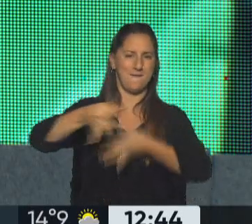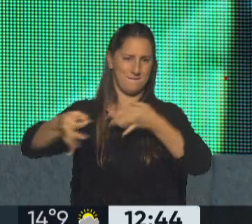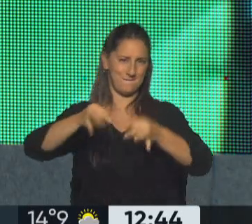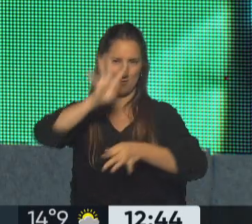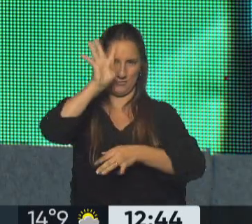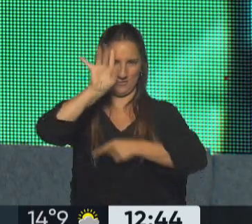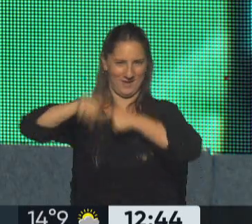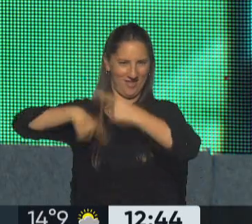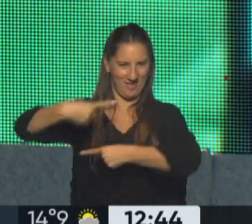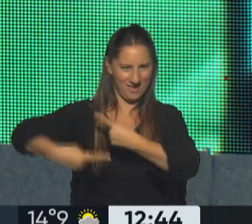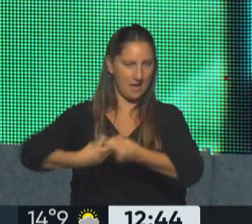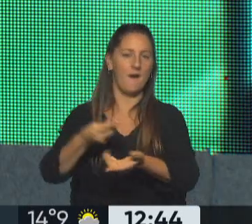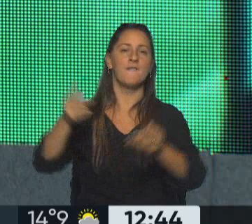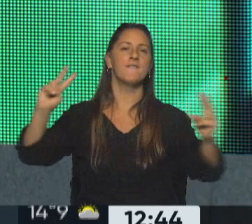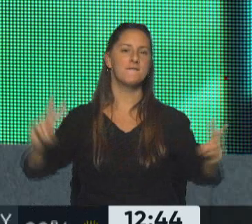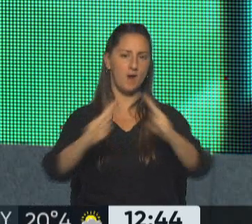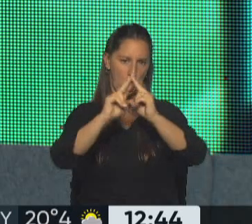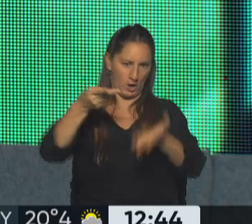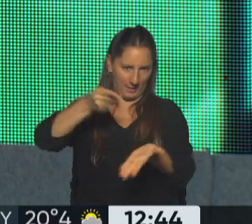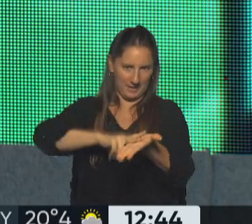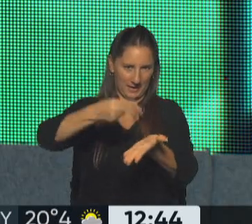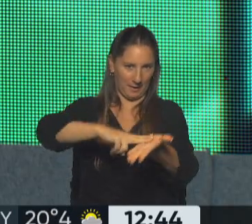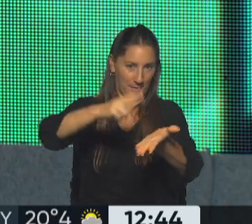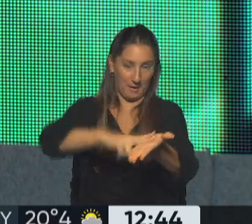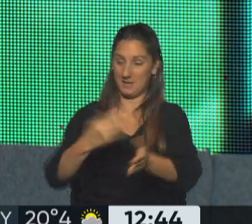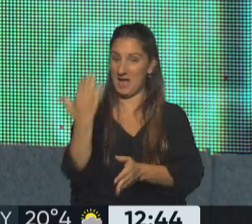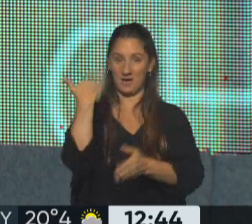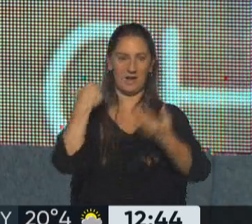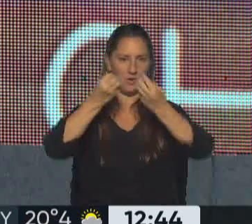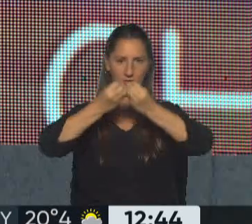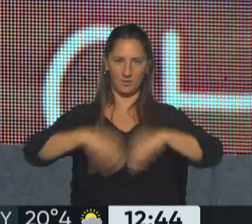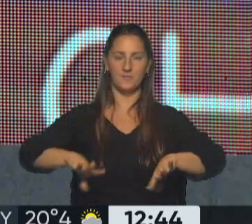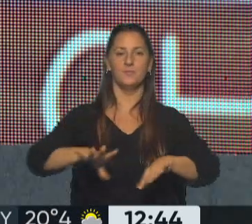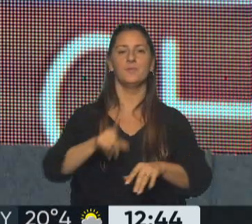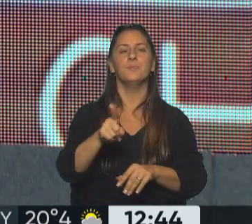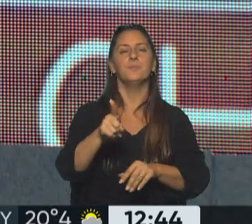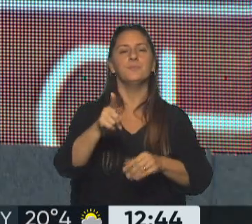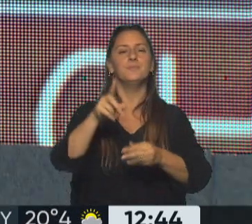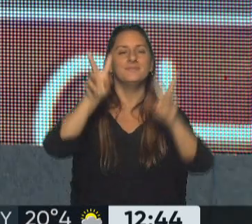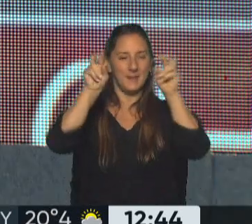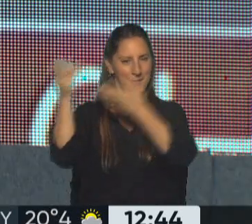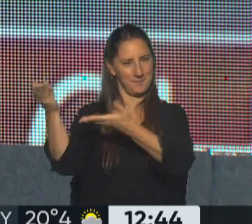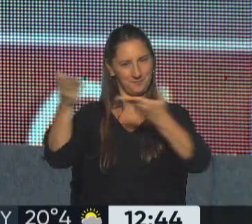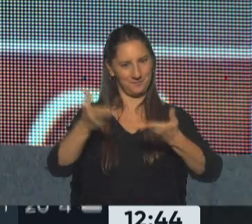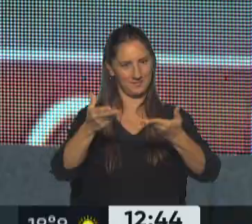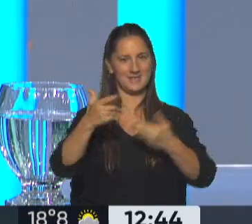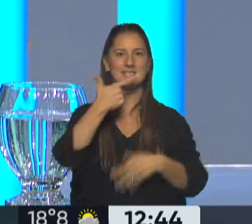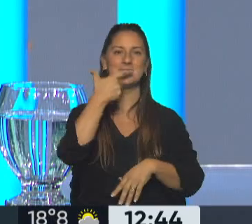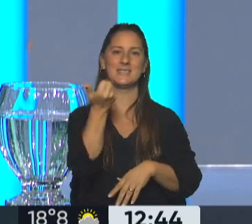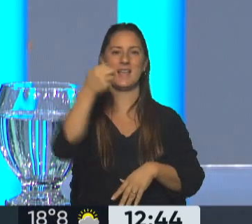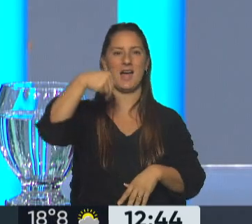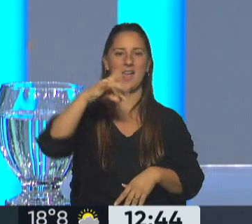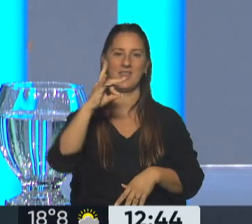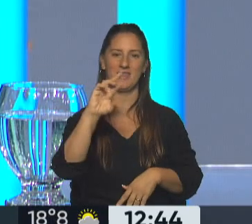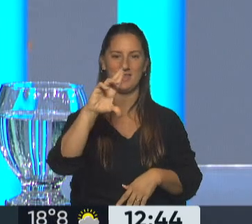claro, año tras año y que arrancó ayer y bueno, ya queremos conocer cuáles son los principales temas que se están debatiendo y para eso recibimos a Sandra Ceballos. ¿Cómo